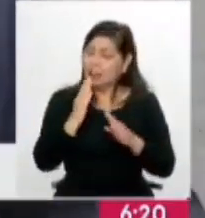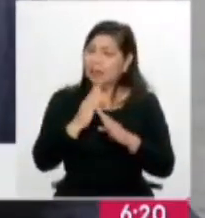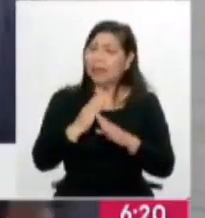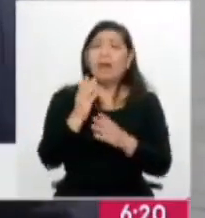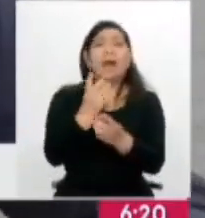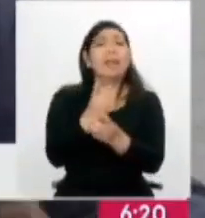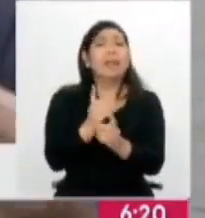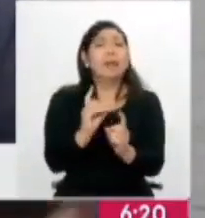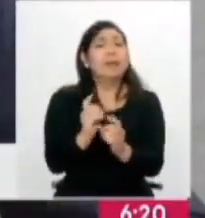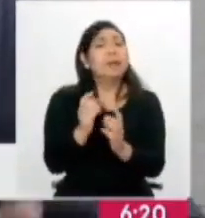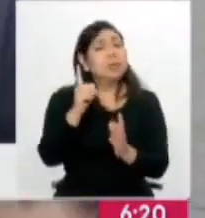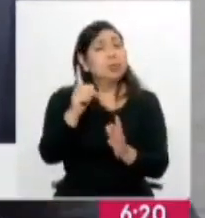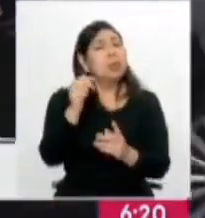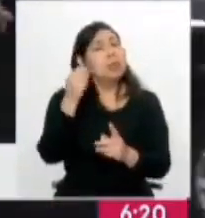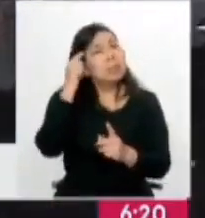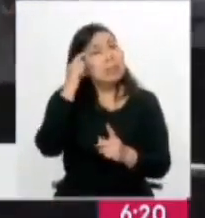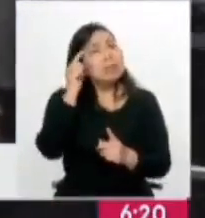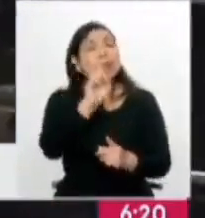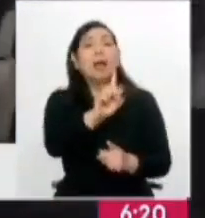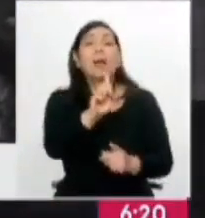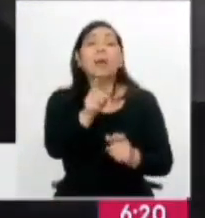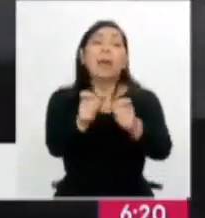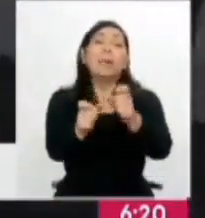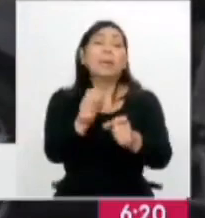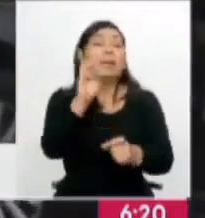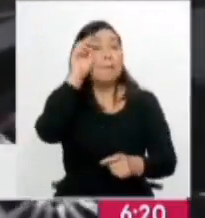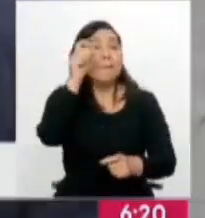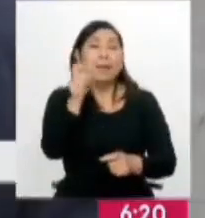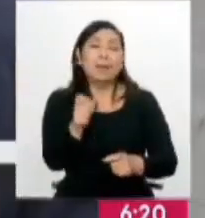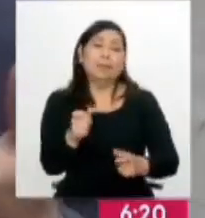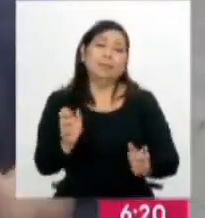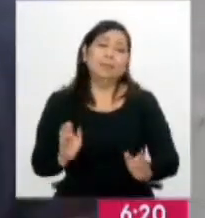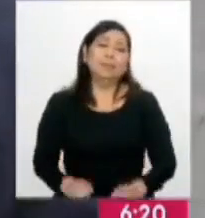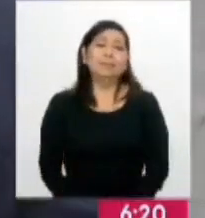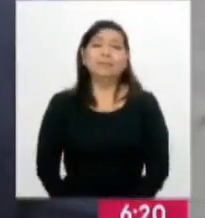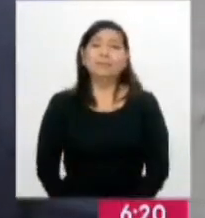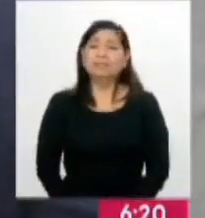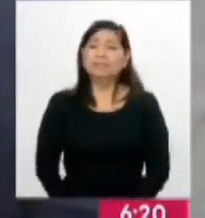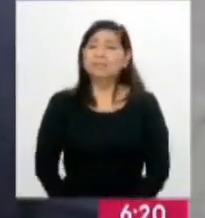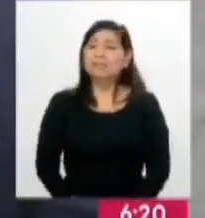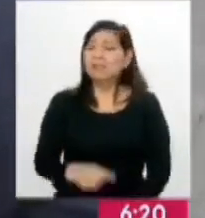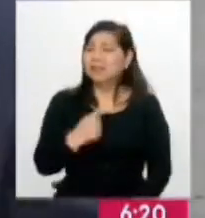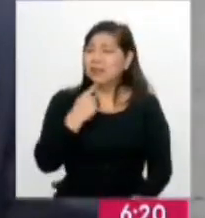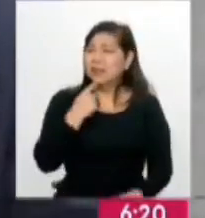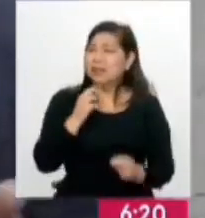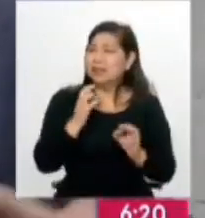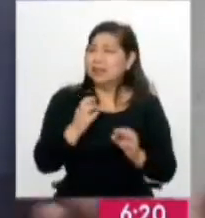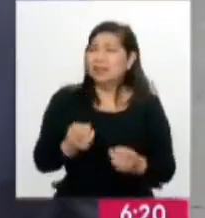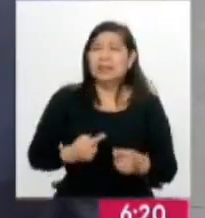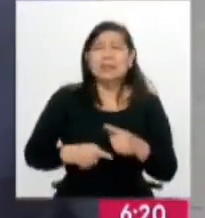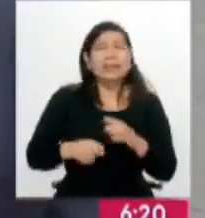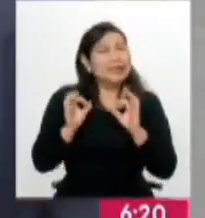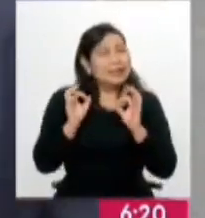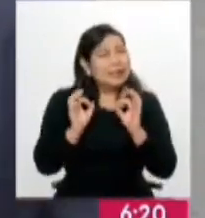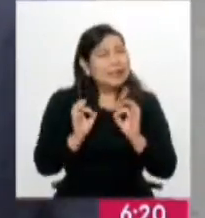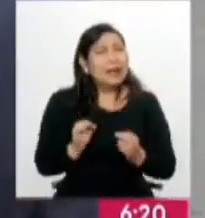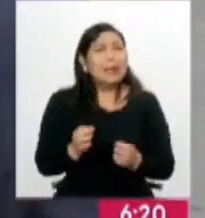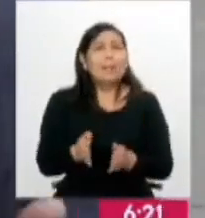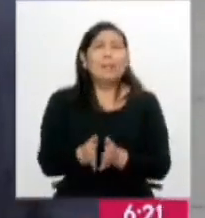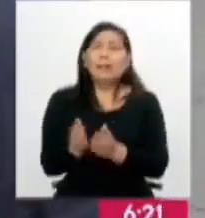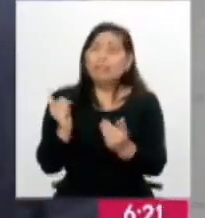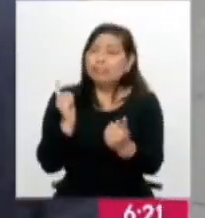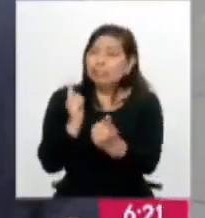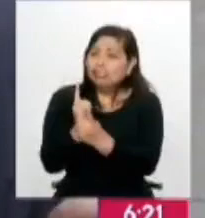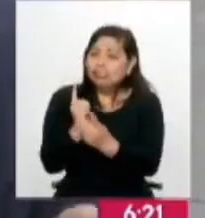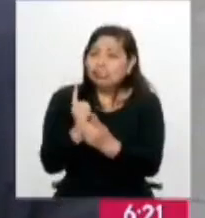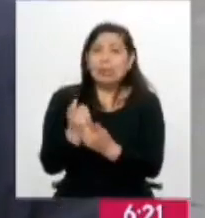la democracia y sacar sus propias conclusiones. Lo que ha manifestado el presidente es: vengo constantemente a pedir el